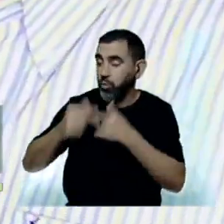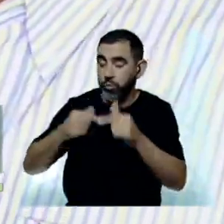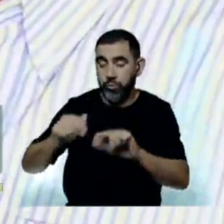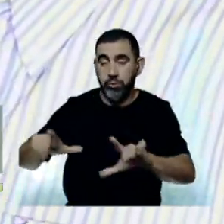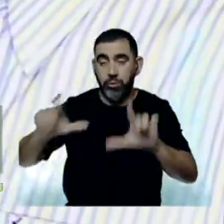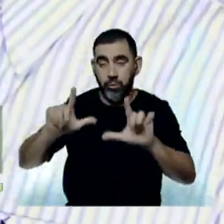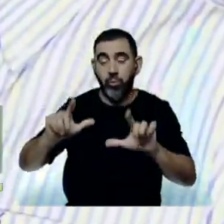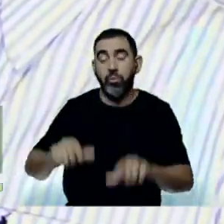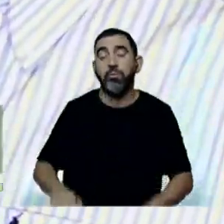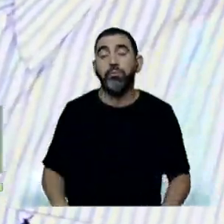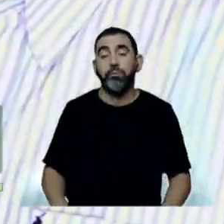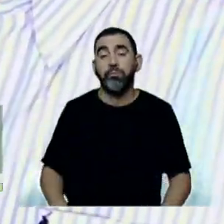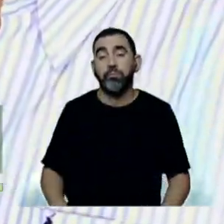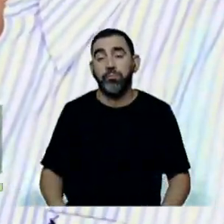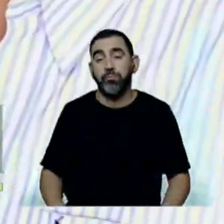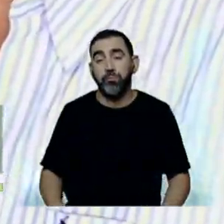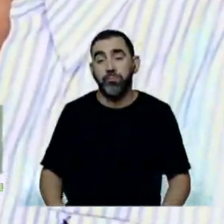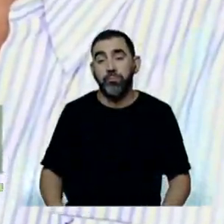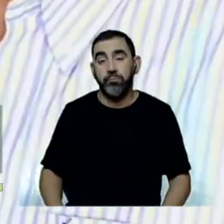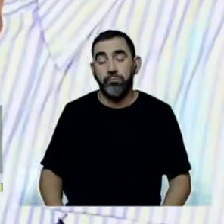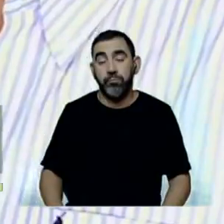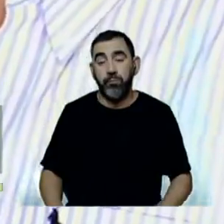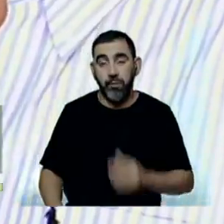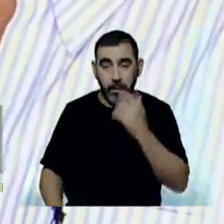dispararon dos caminos que están